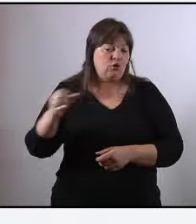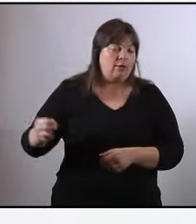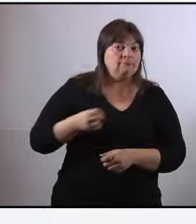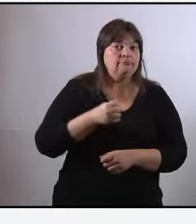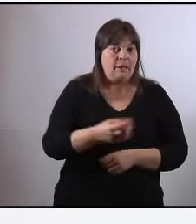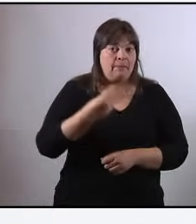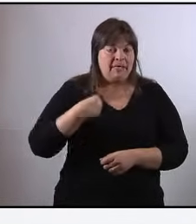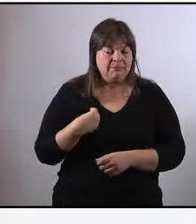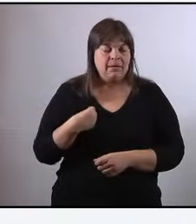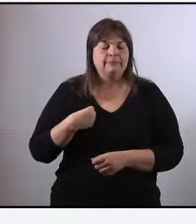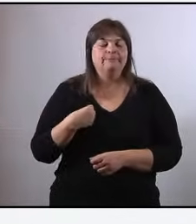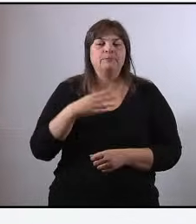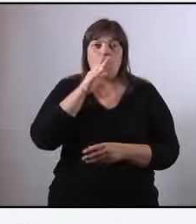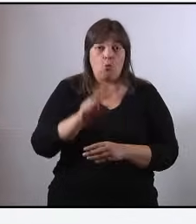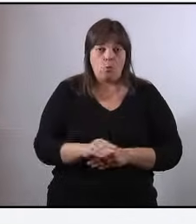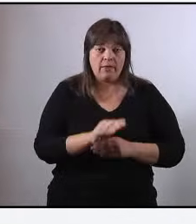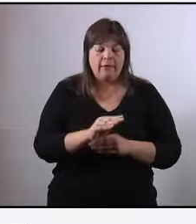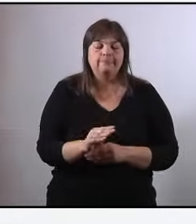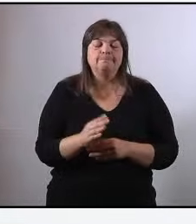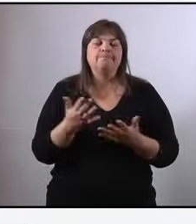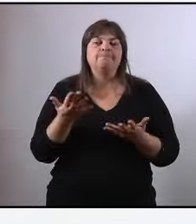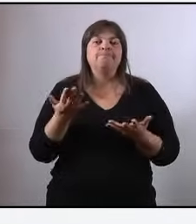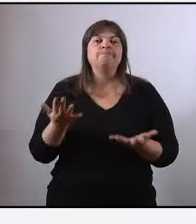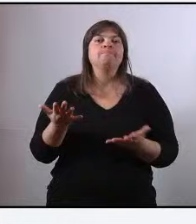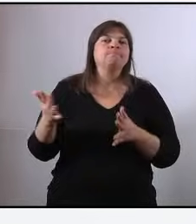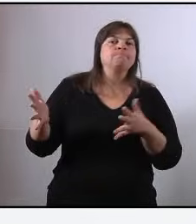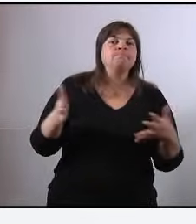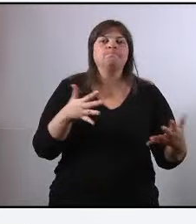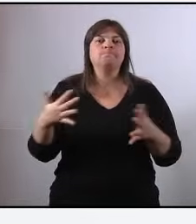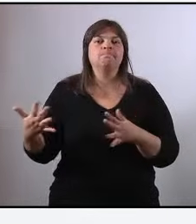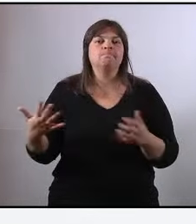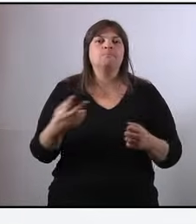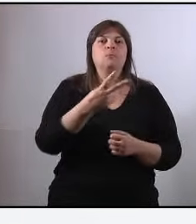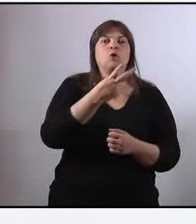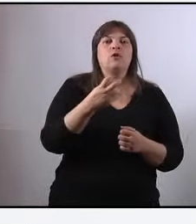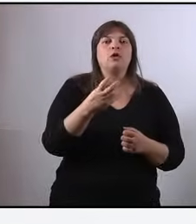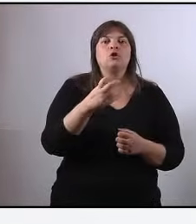estas tareas de cuidado, va a oscilar de